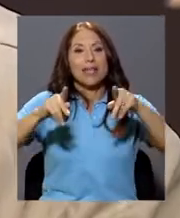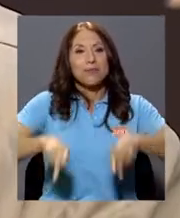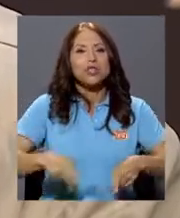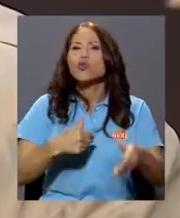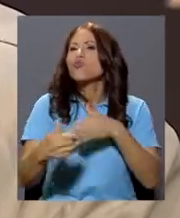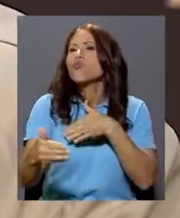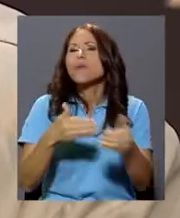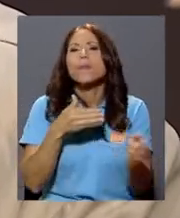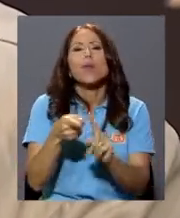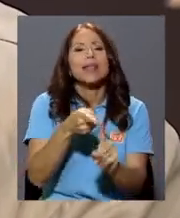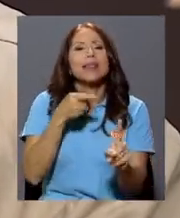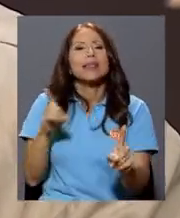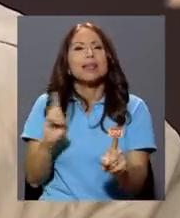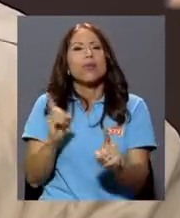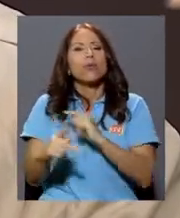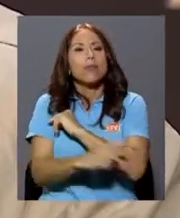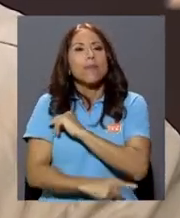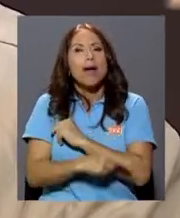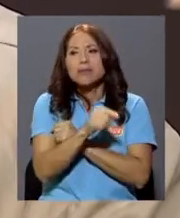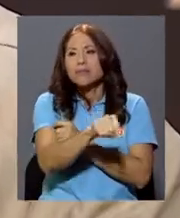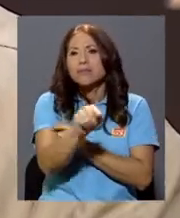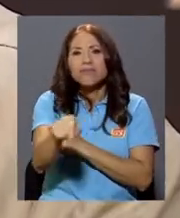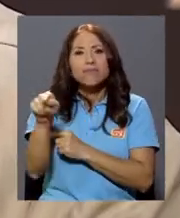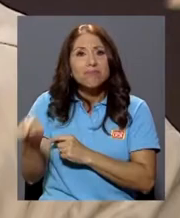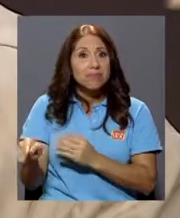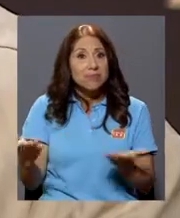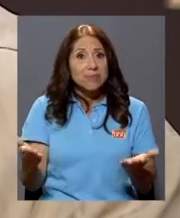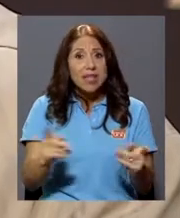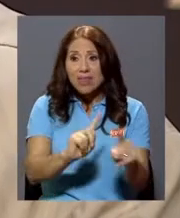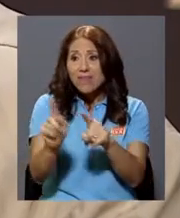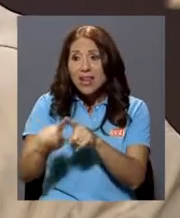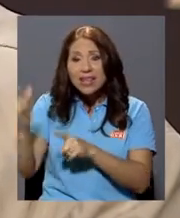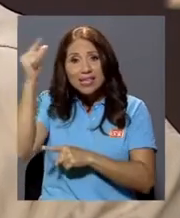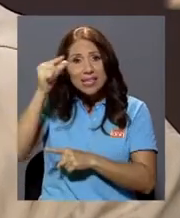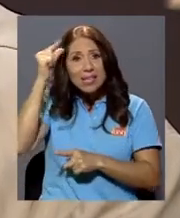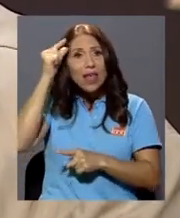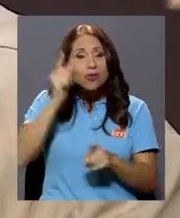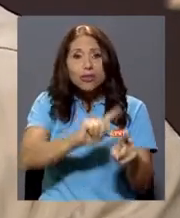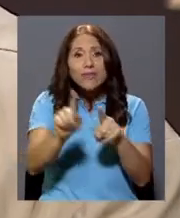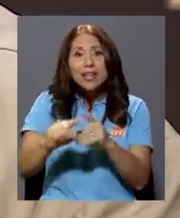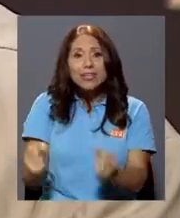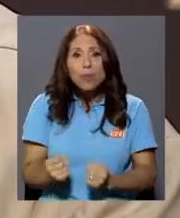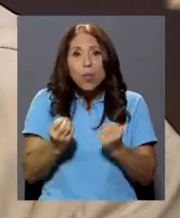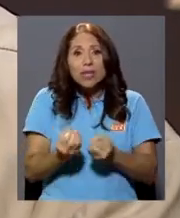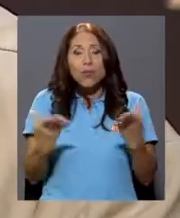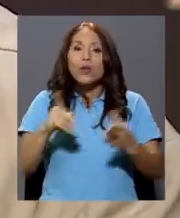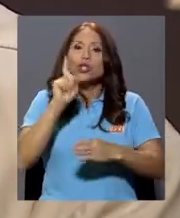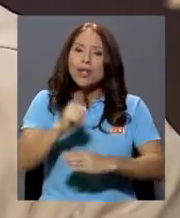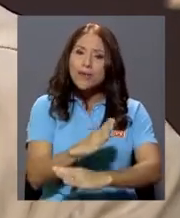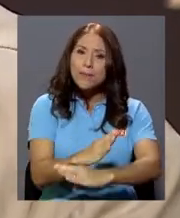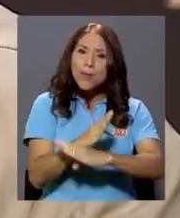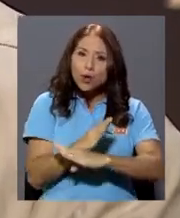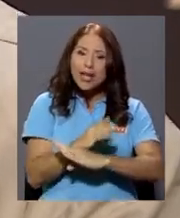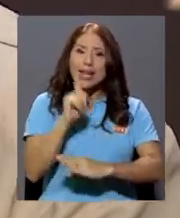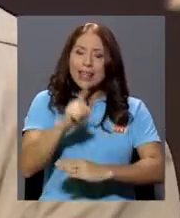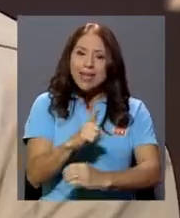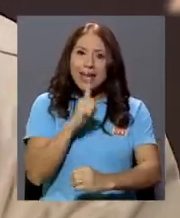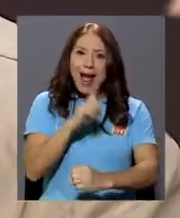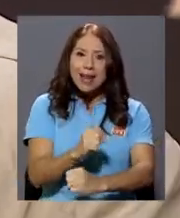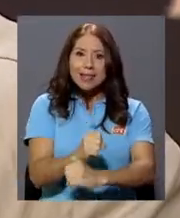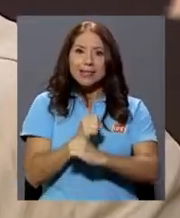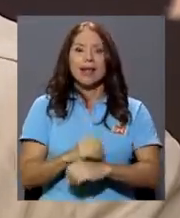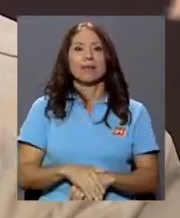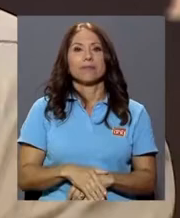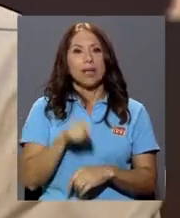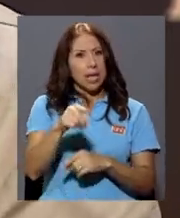sean, independientemente de donde procedan, que los Estados, los poderes públicos, tienen que proteger y garantizar. Este es un punto también central y fundamental. Otra